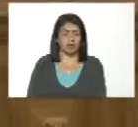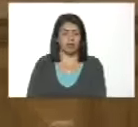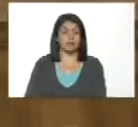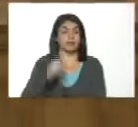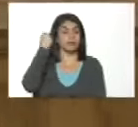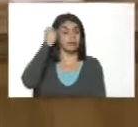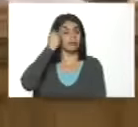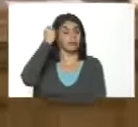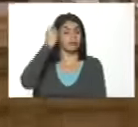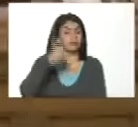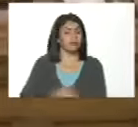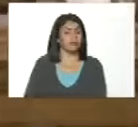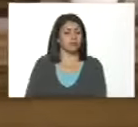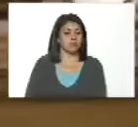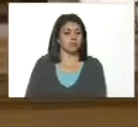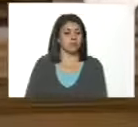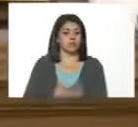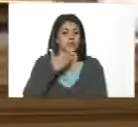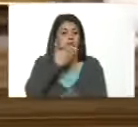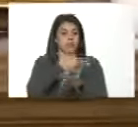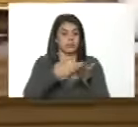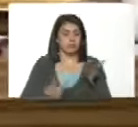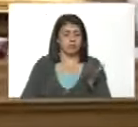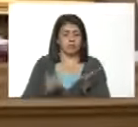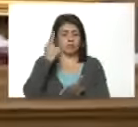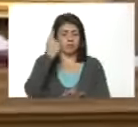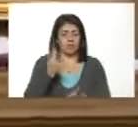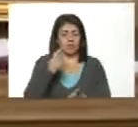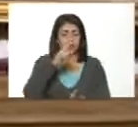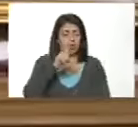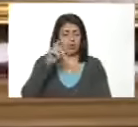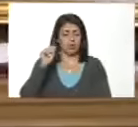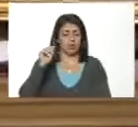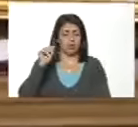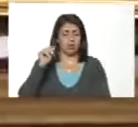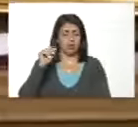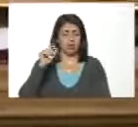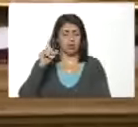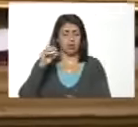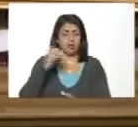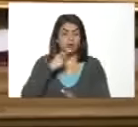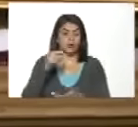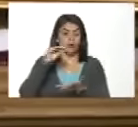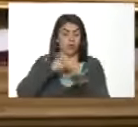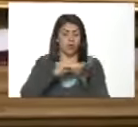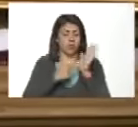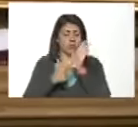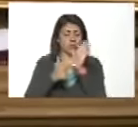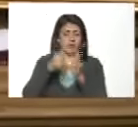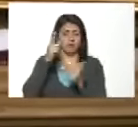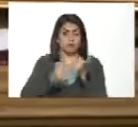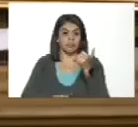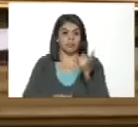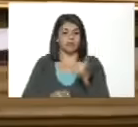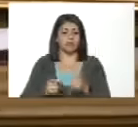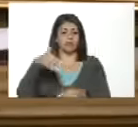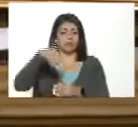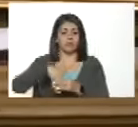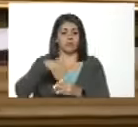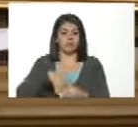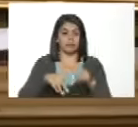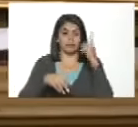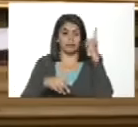En consideración, hay una propuesta en mesa del diputado Galo, como se presentó en último lugar, se vota de